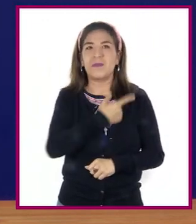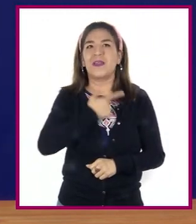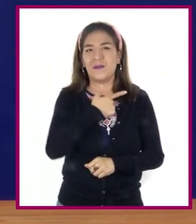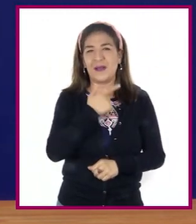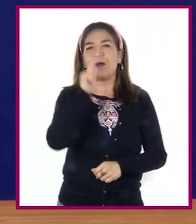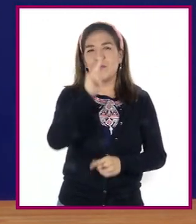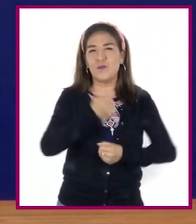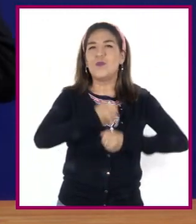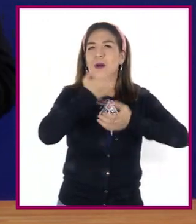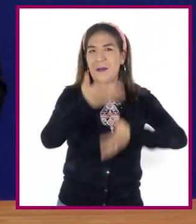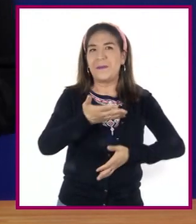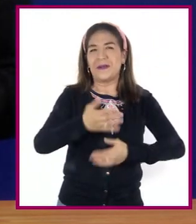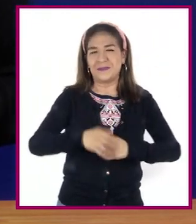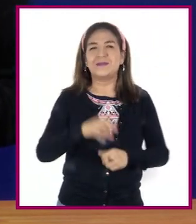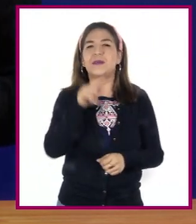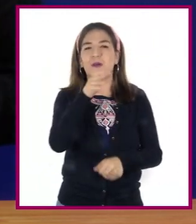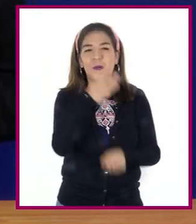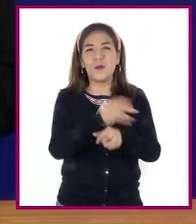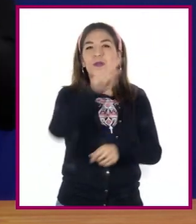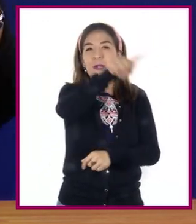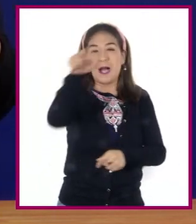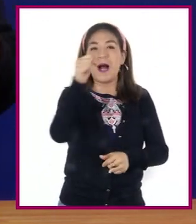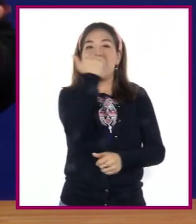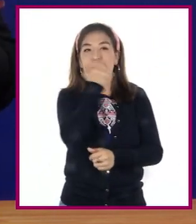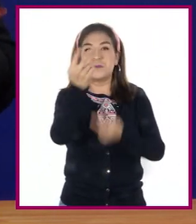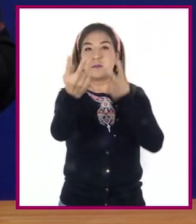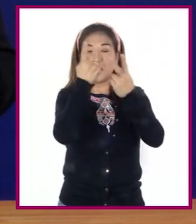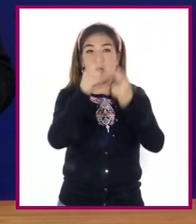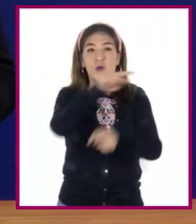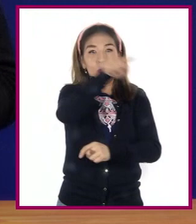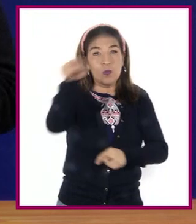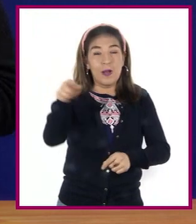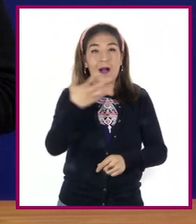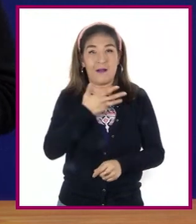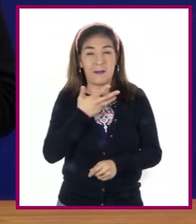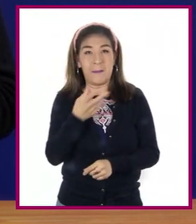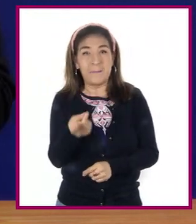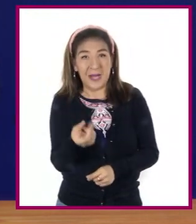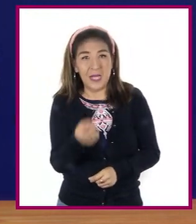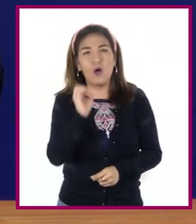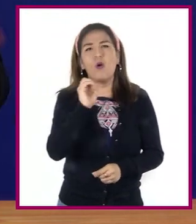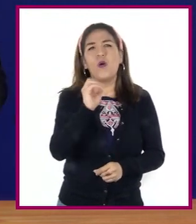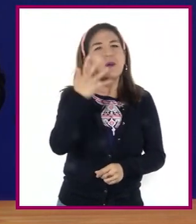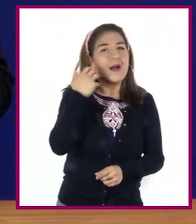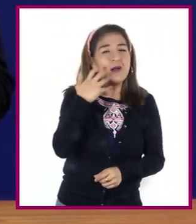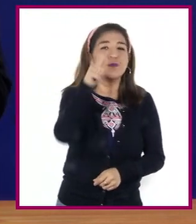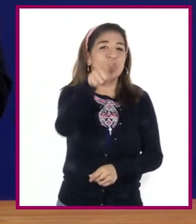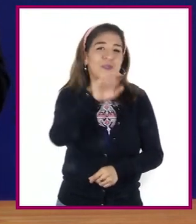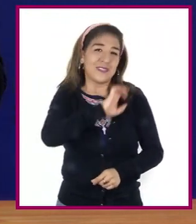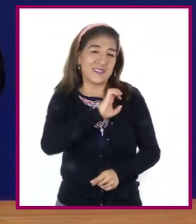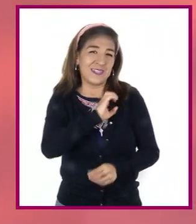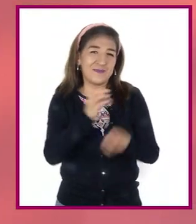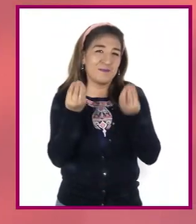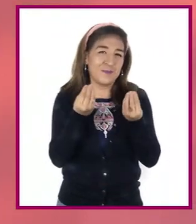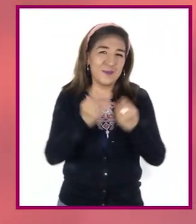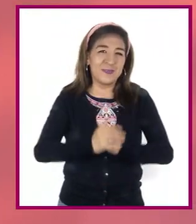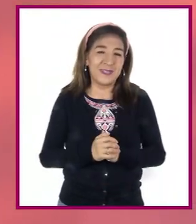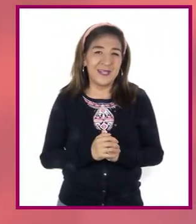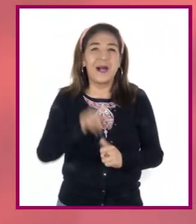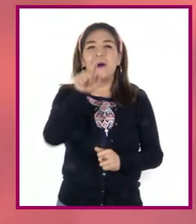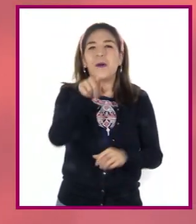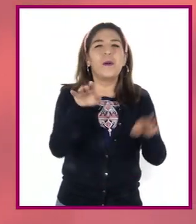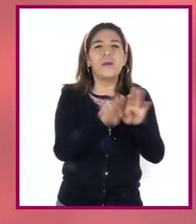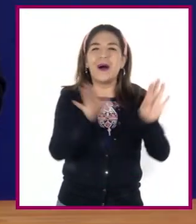mucho. Alumnas y alumnos que nos siguen, ¿ustedes tienen un perro o una mascota a la que quieran mucho, tanto como